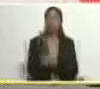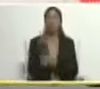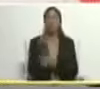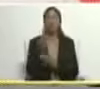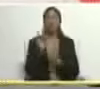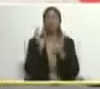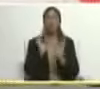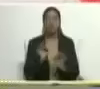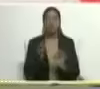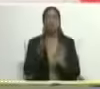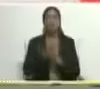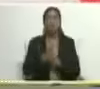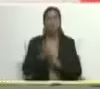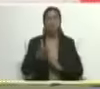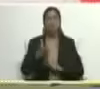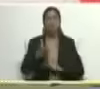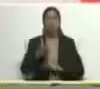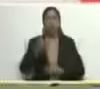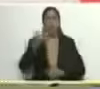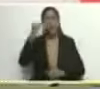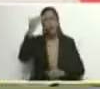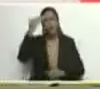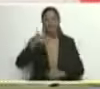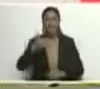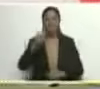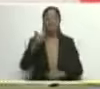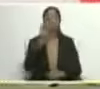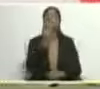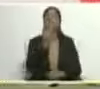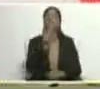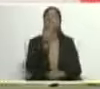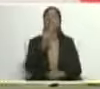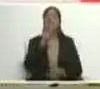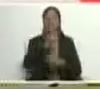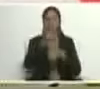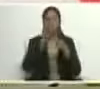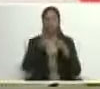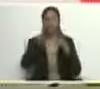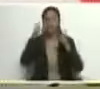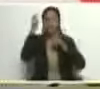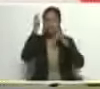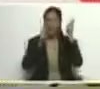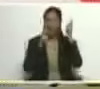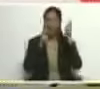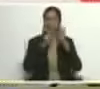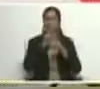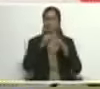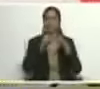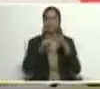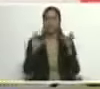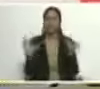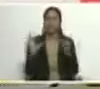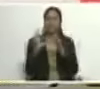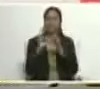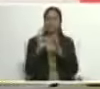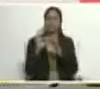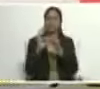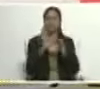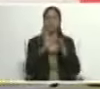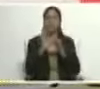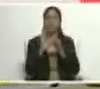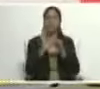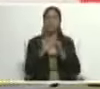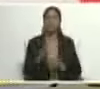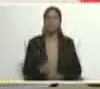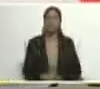de los comandantes Fidel Castro Ruz y Hugo Chávez Frías de nuestra alianza, de